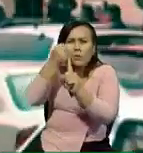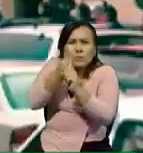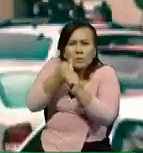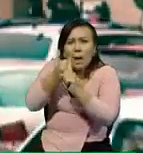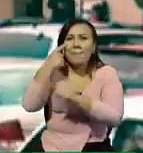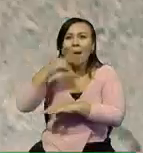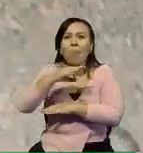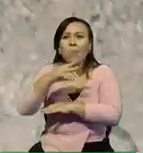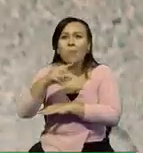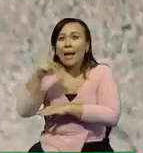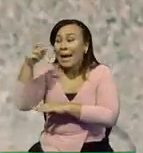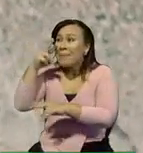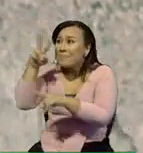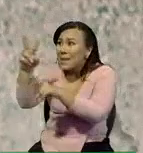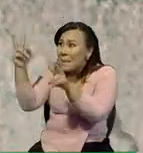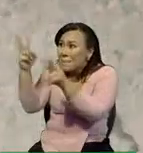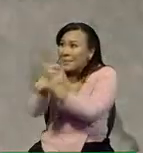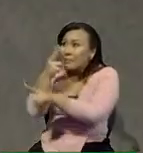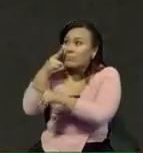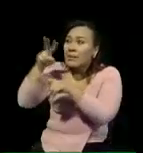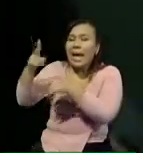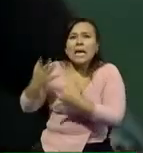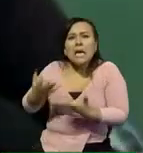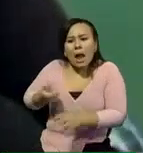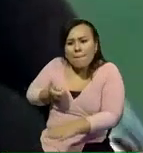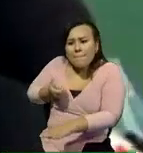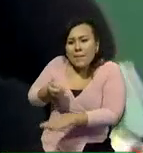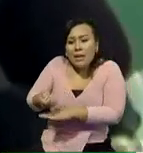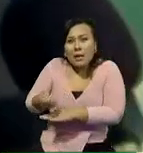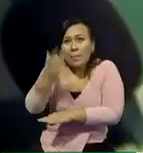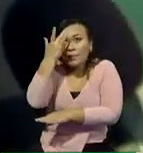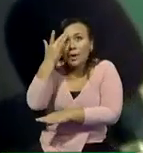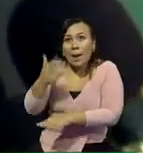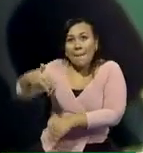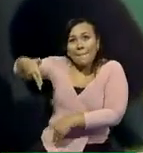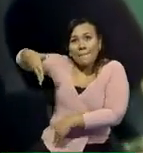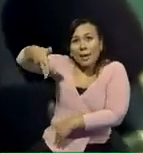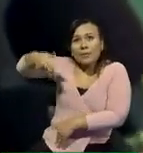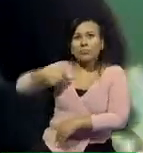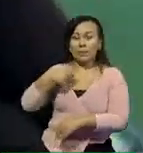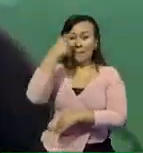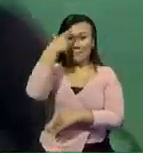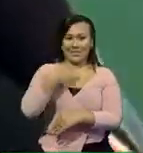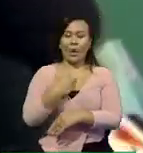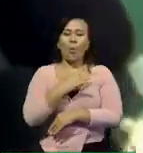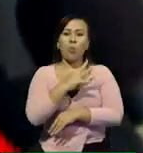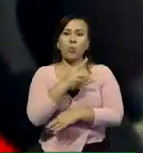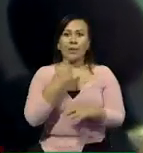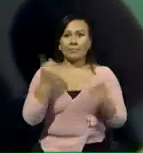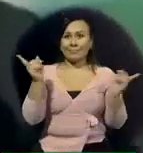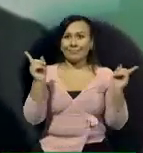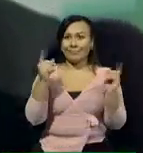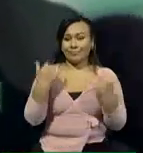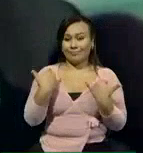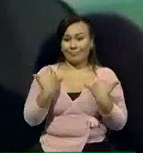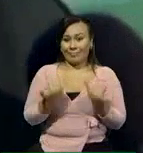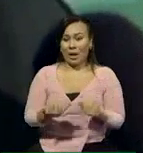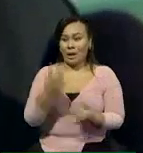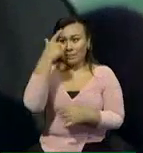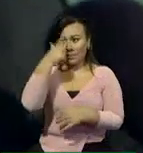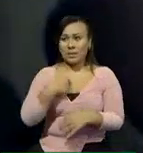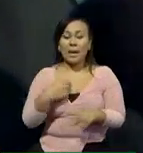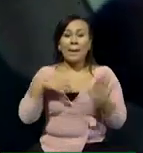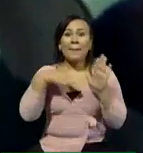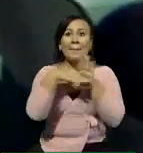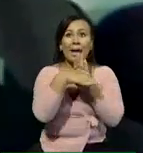denunciado como robo agravado y tentativa de asesinato. Cuando él manifiesta que él salió del banco y se trasladó hasta la universidad, no ha dado mayor detalle, pero